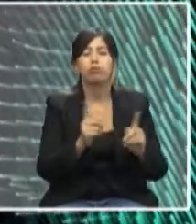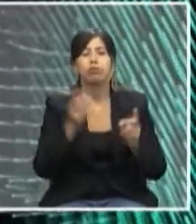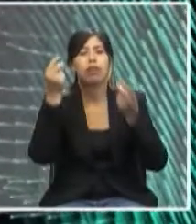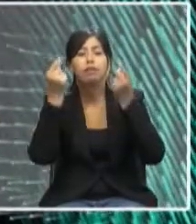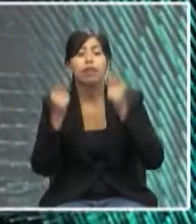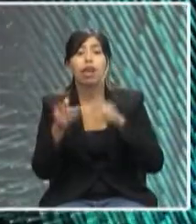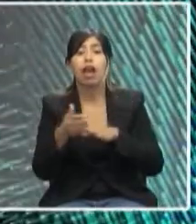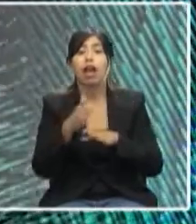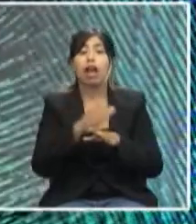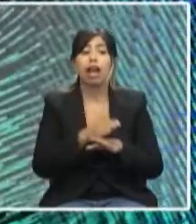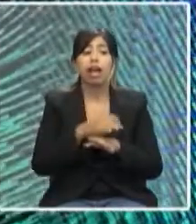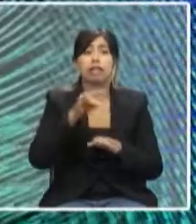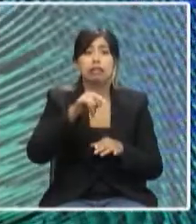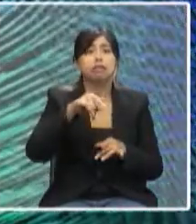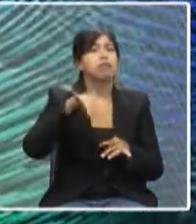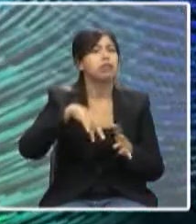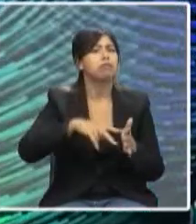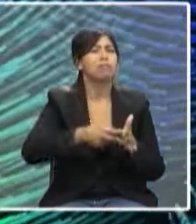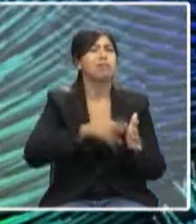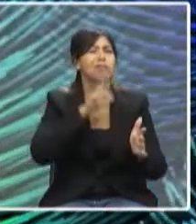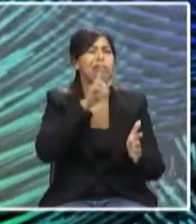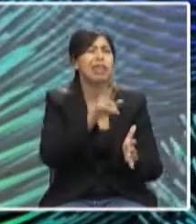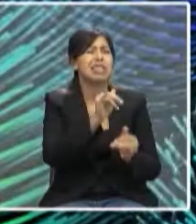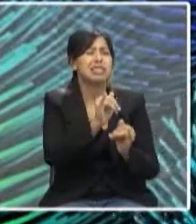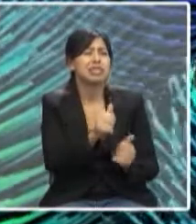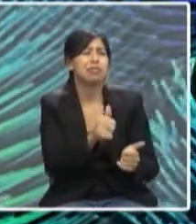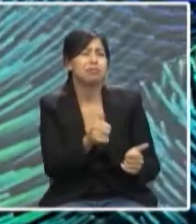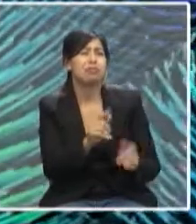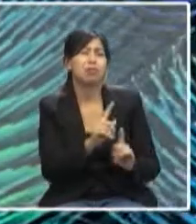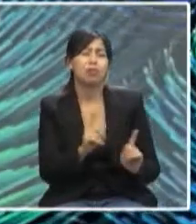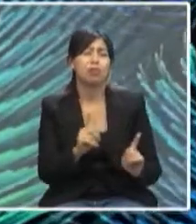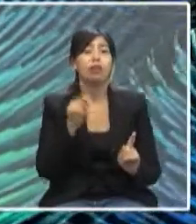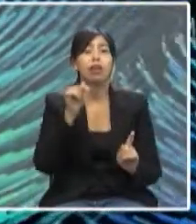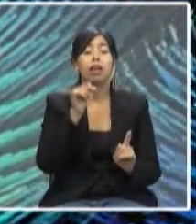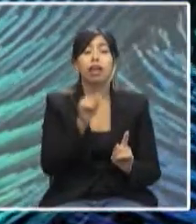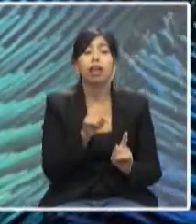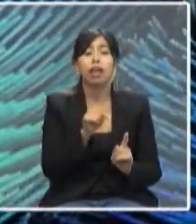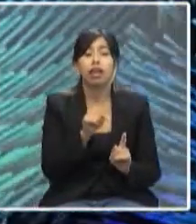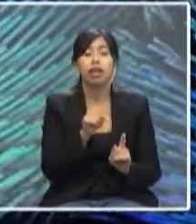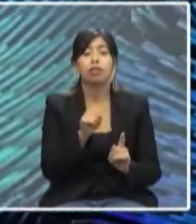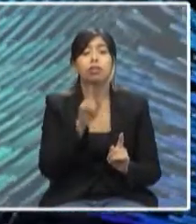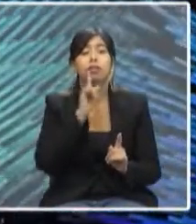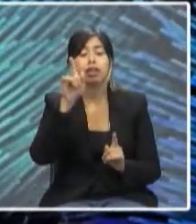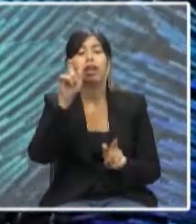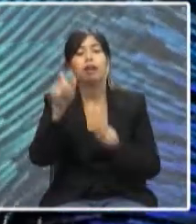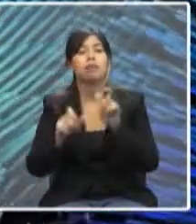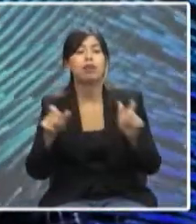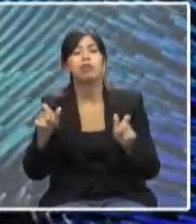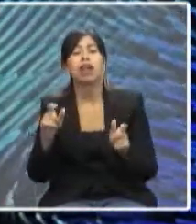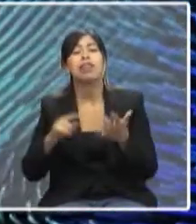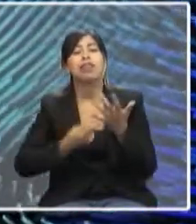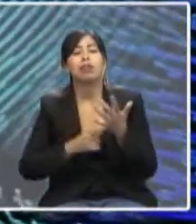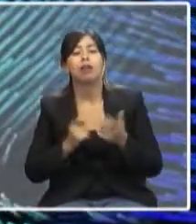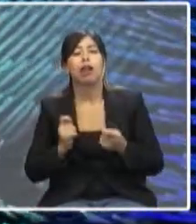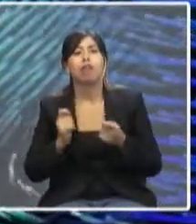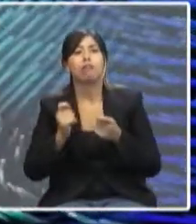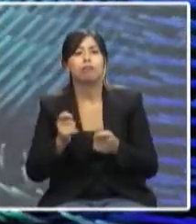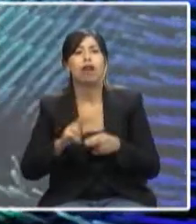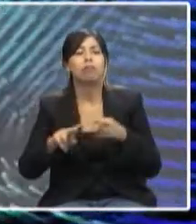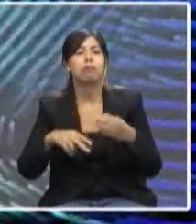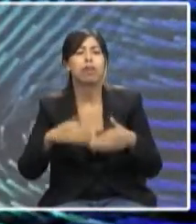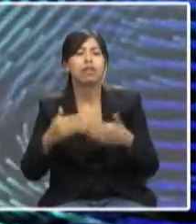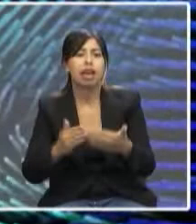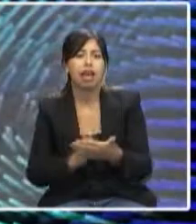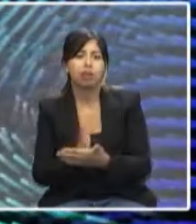es la solución correcta. Y eso aplica especialmente a las emprendedoras tecnológicas. Fallar rápido, fallar a menudo, porque